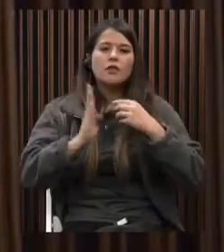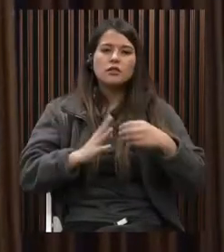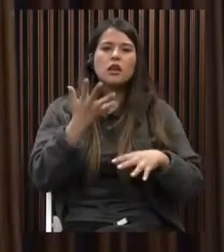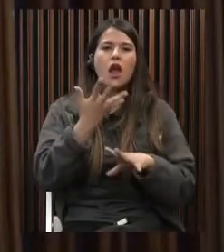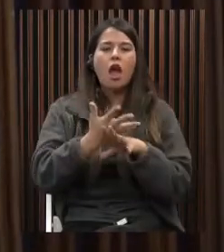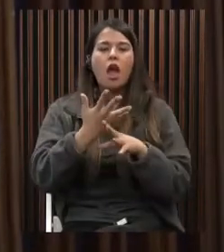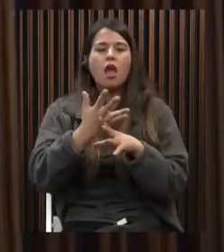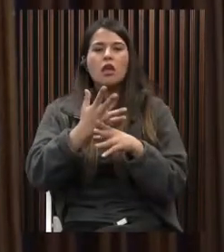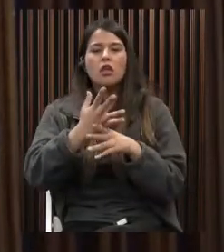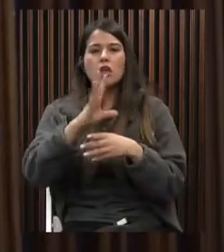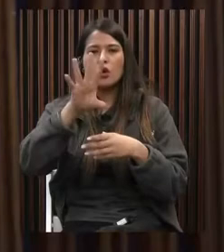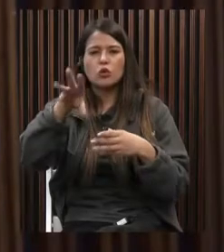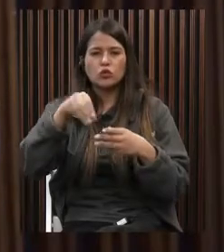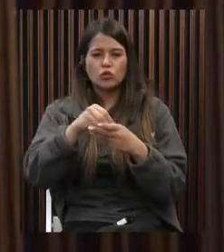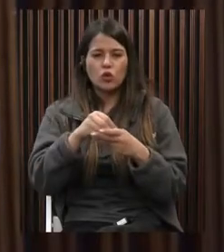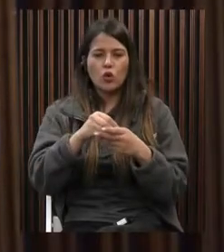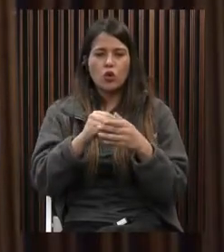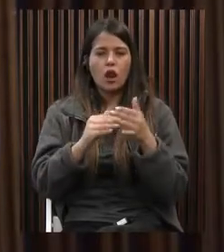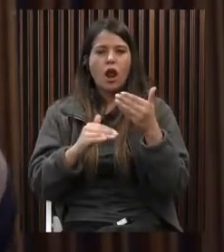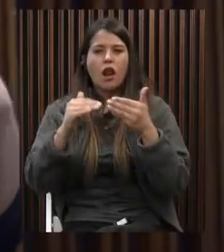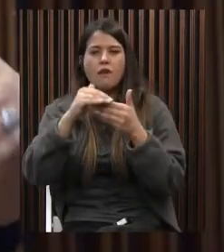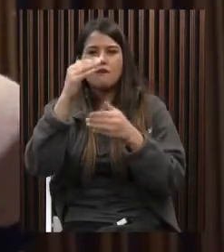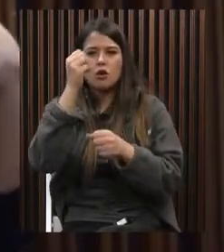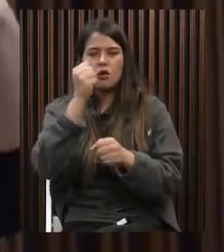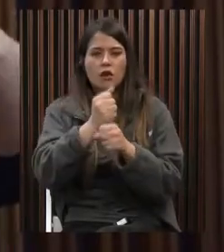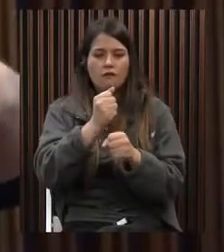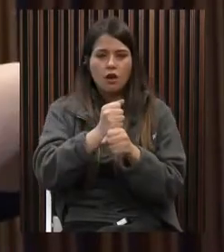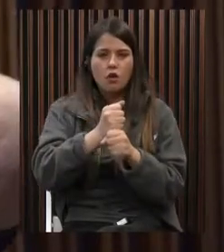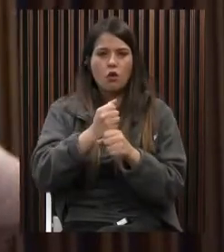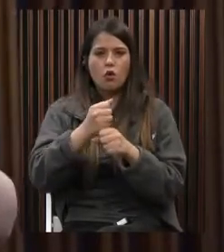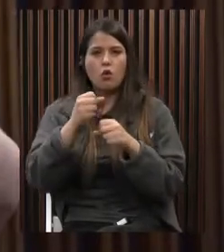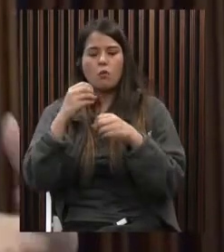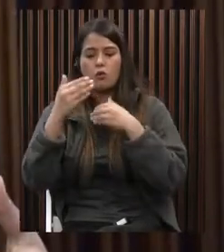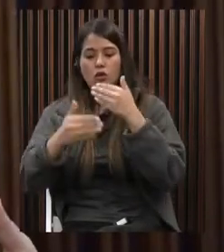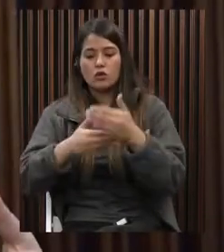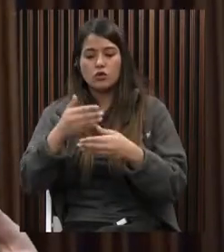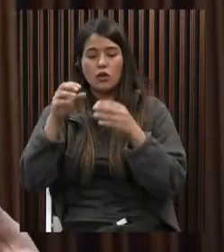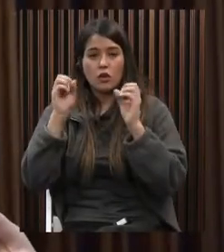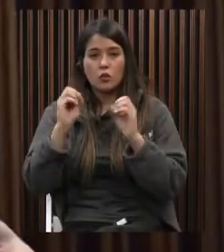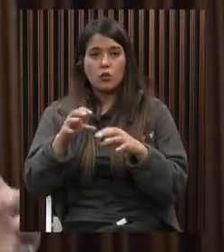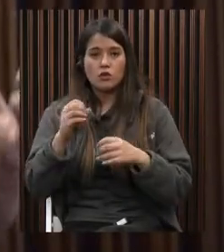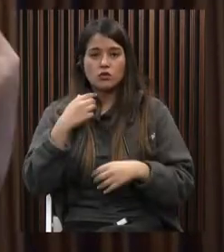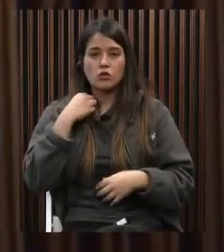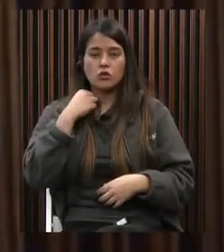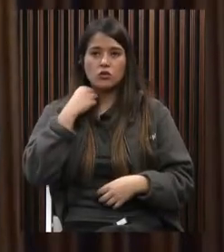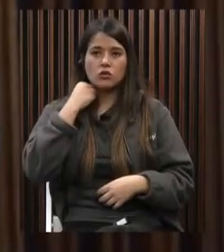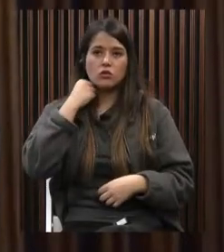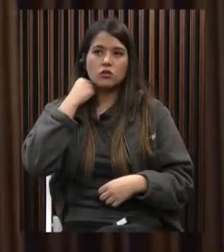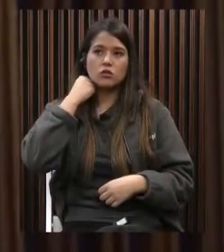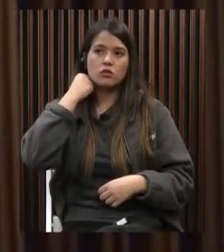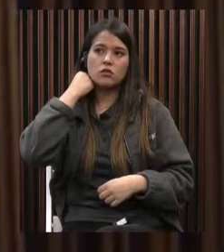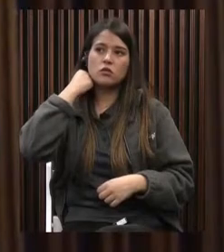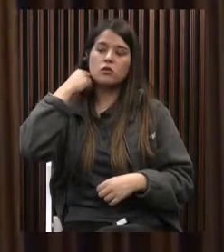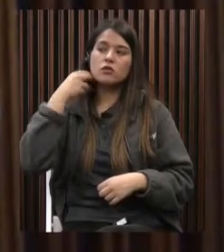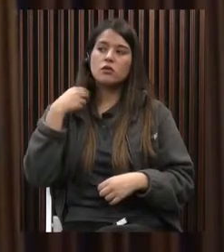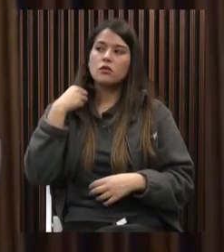nivel cultural. Creo que la educación y el progreso de la educación se basa en la